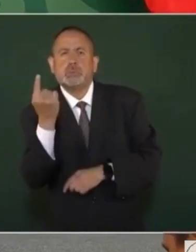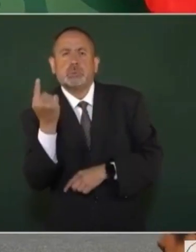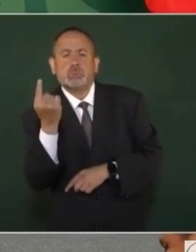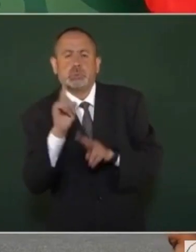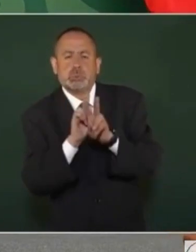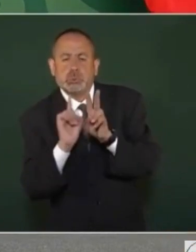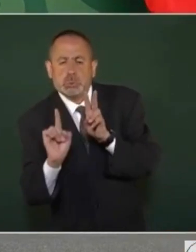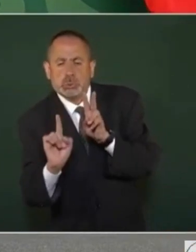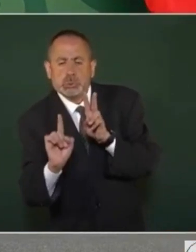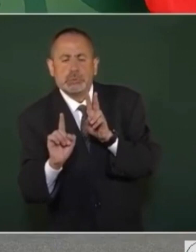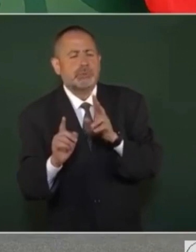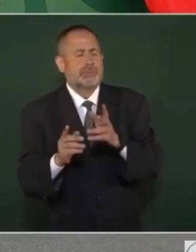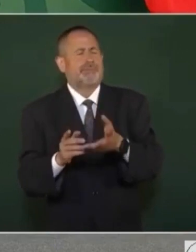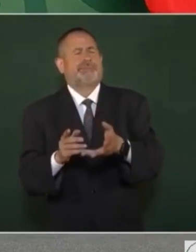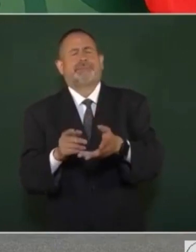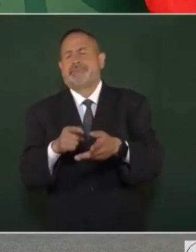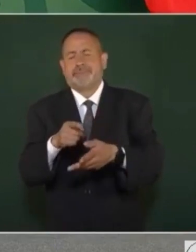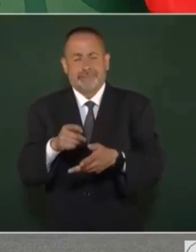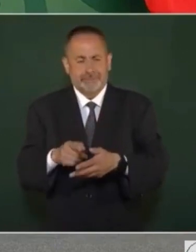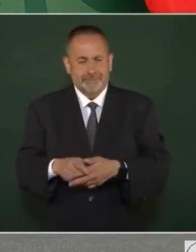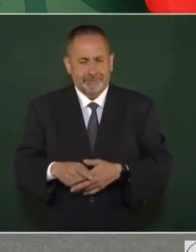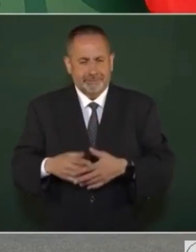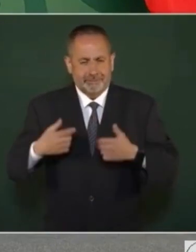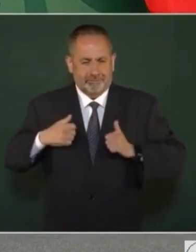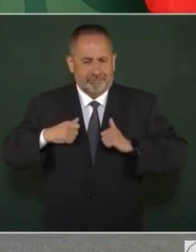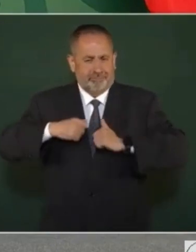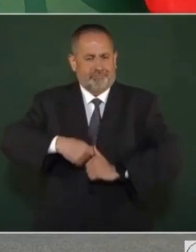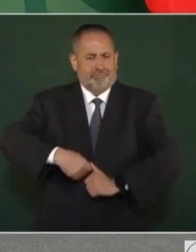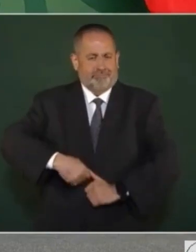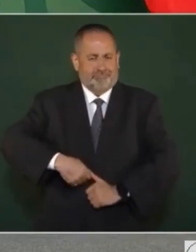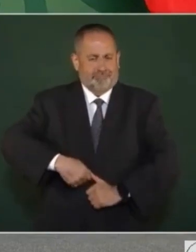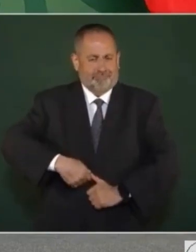Bueno, su chamarra